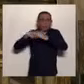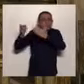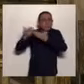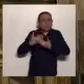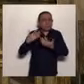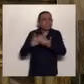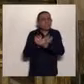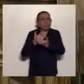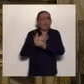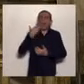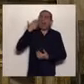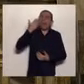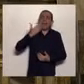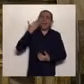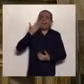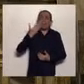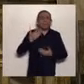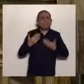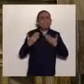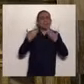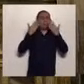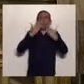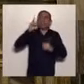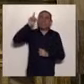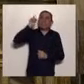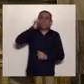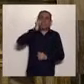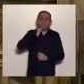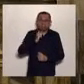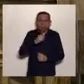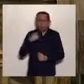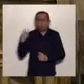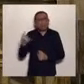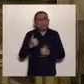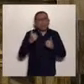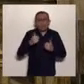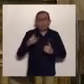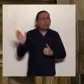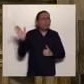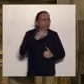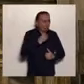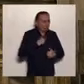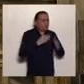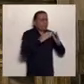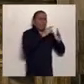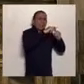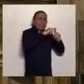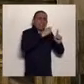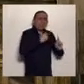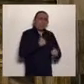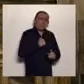manos este sacrificio para alabanza y gloria de su nombre, para nuestro bien y el de toda su santa